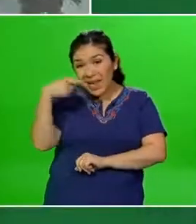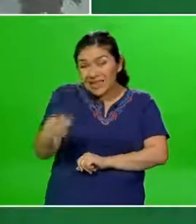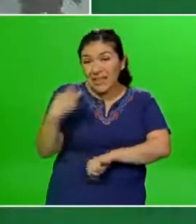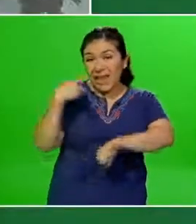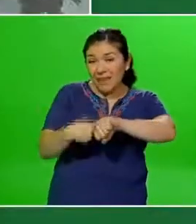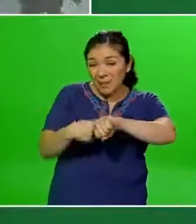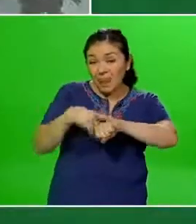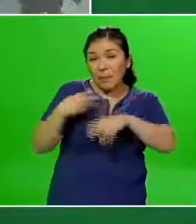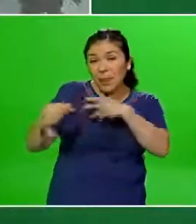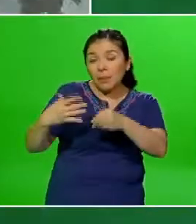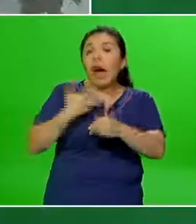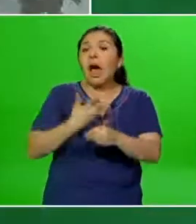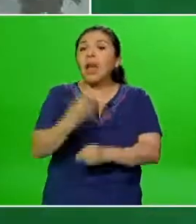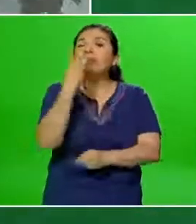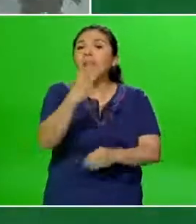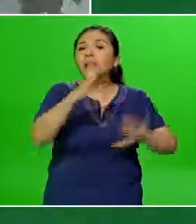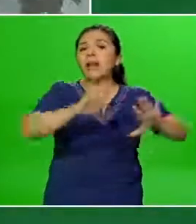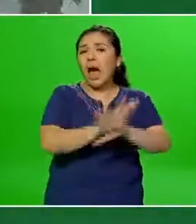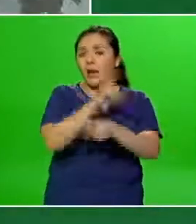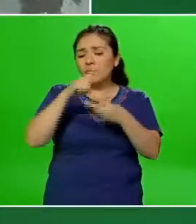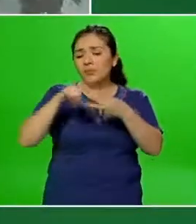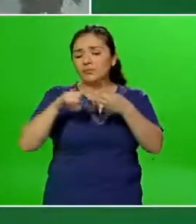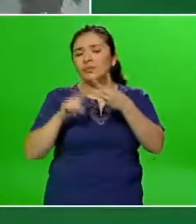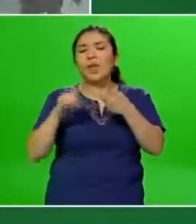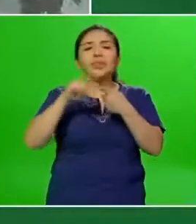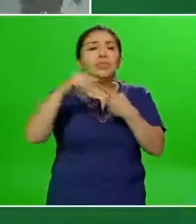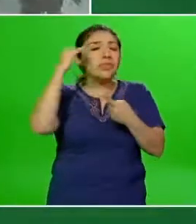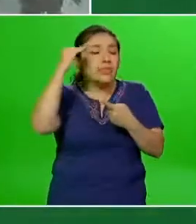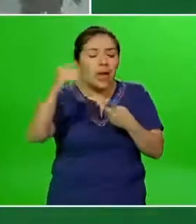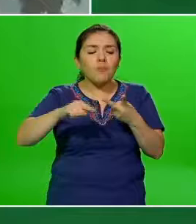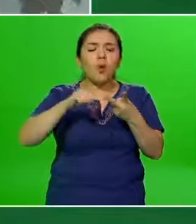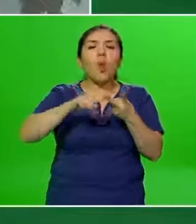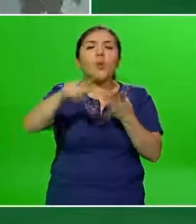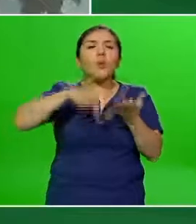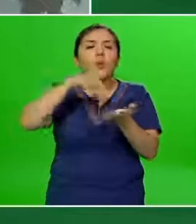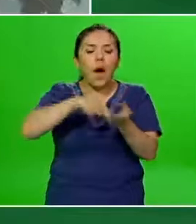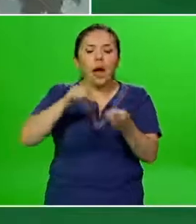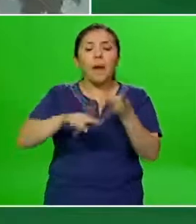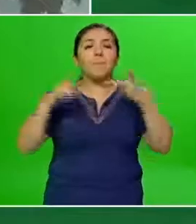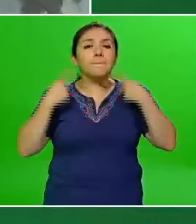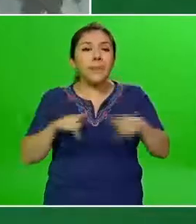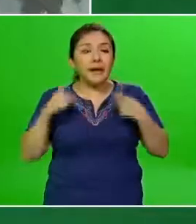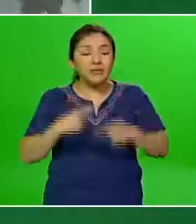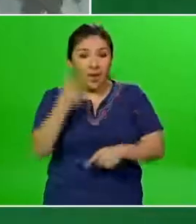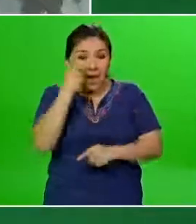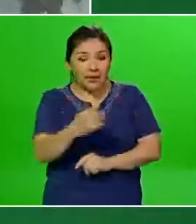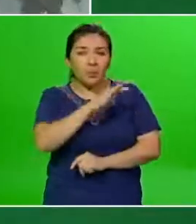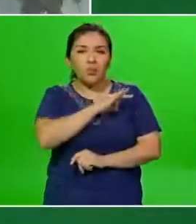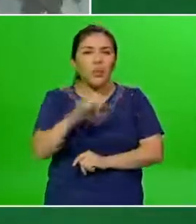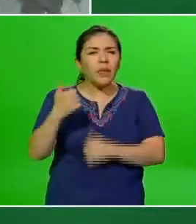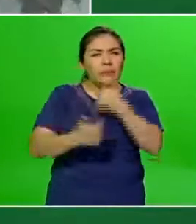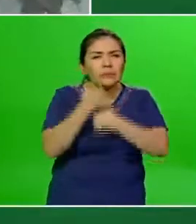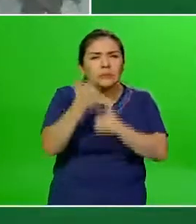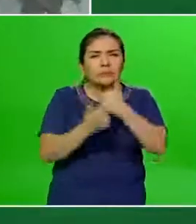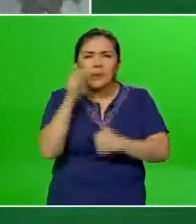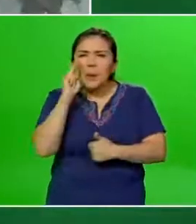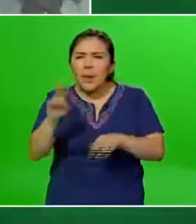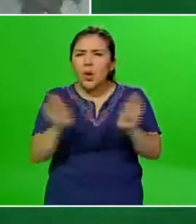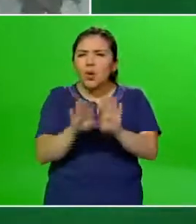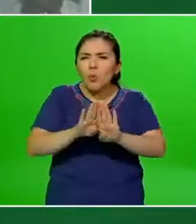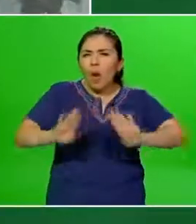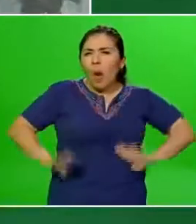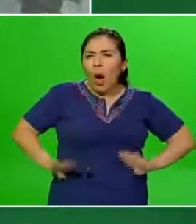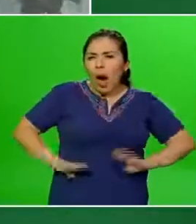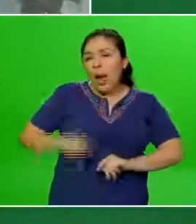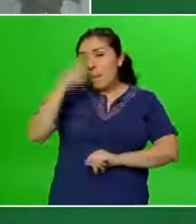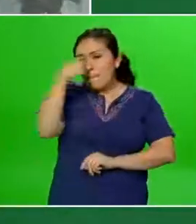epidemiología existen las 3 variantes: tiempo, lugar y persona. Y esto es lo que nos ha permitido a nosotros hacer una caracterización de